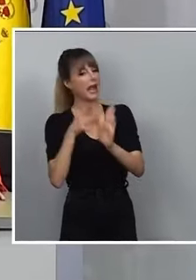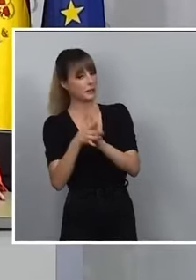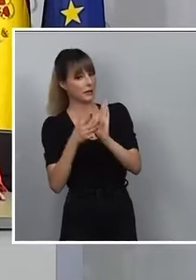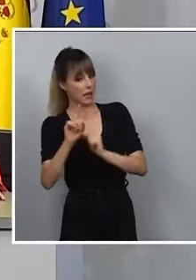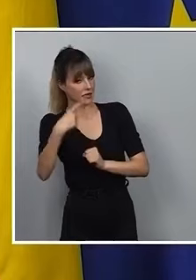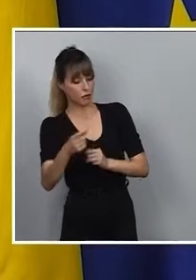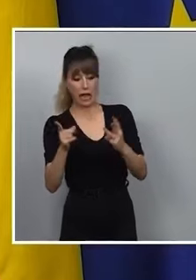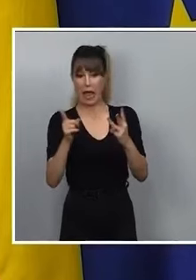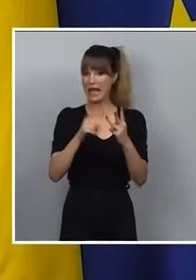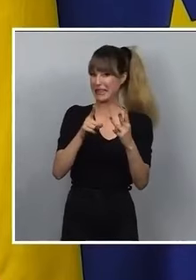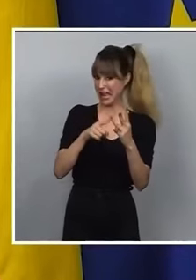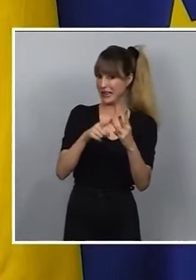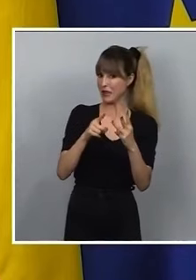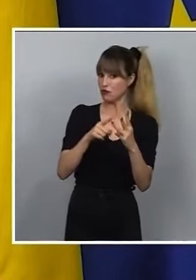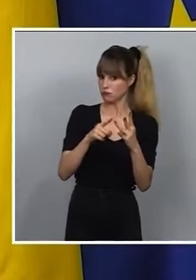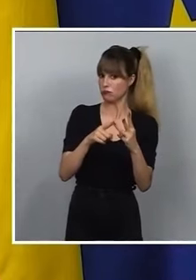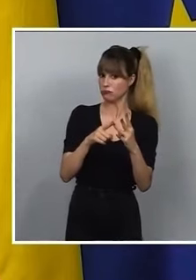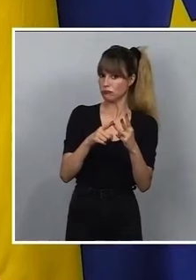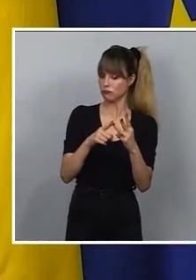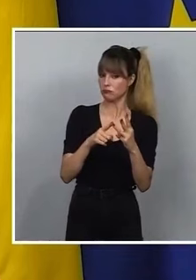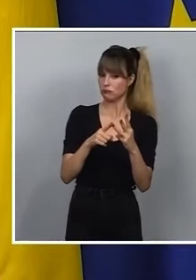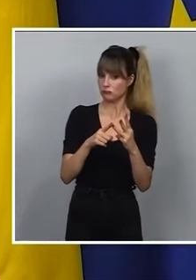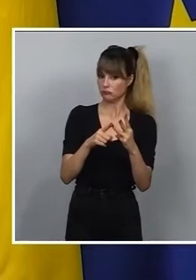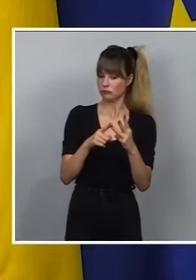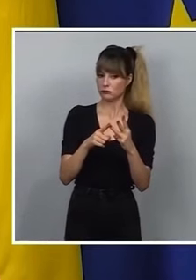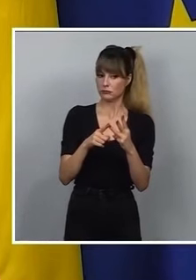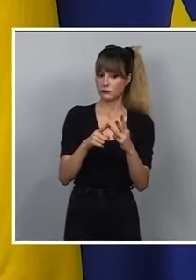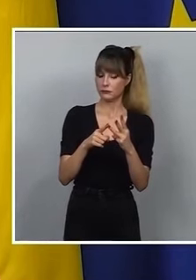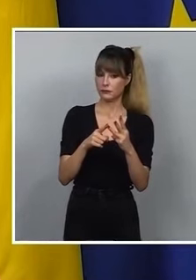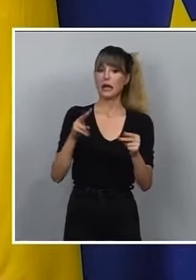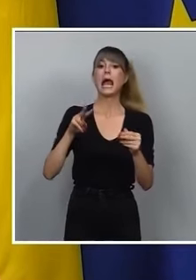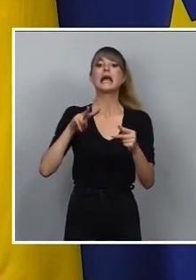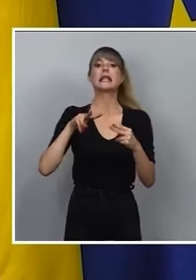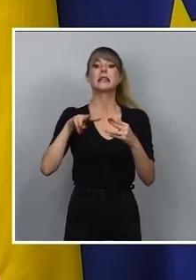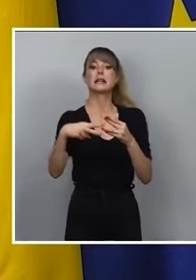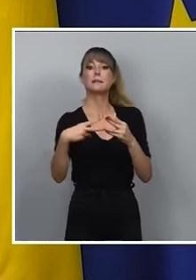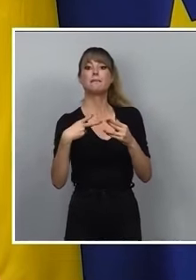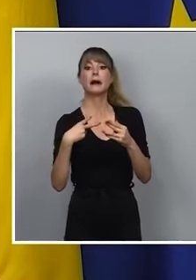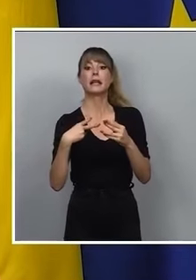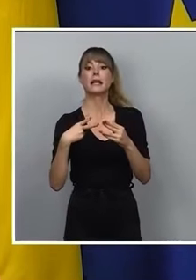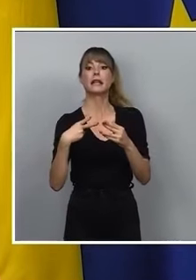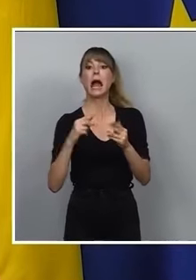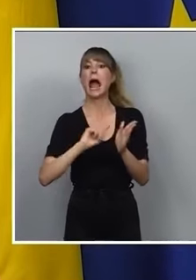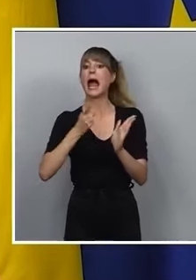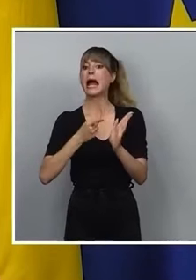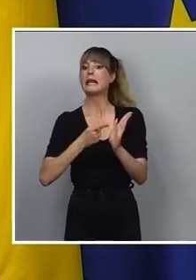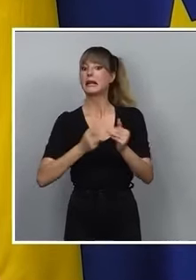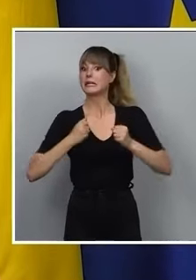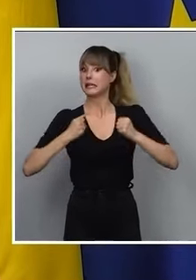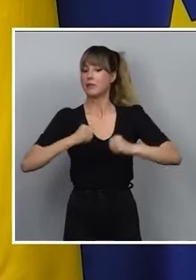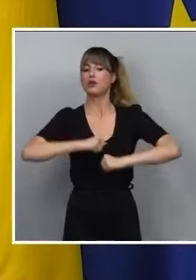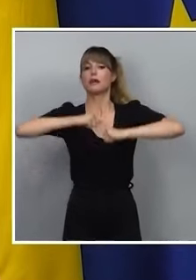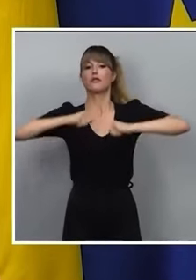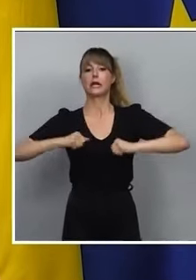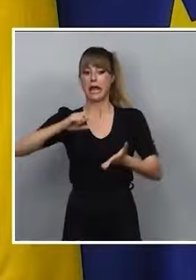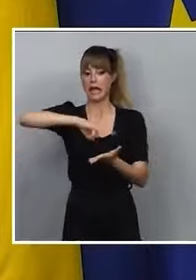tercer eje de este plan de acción por la democracia es reforzar la transparencia del poder legislativo y también del sistema